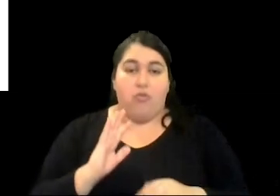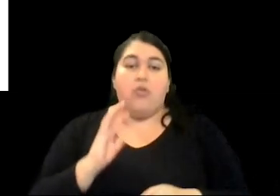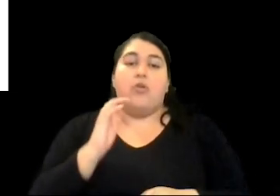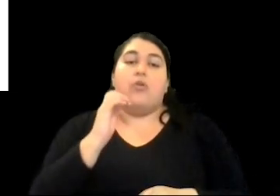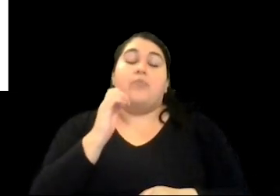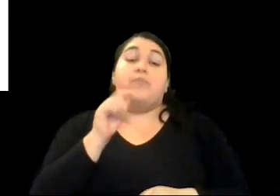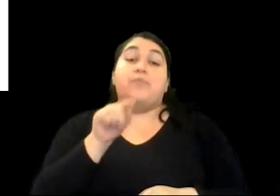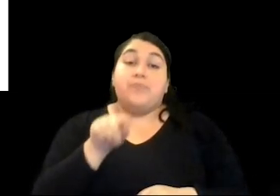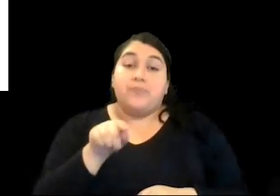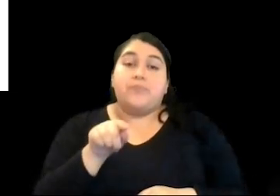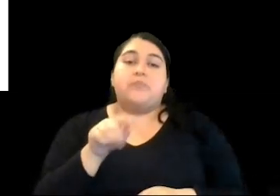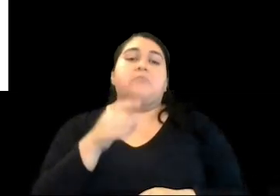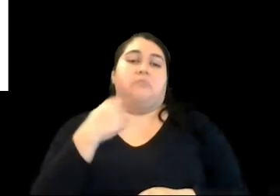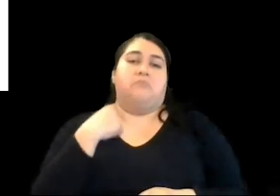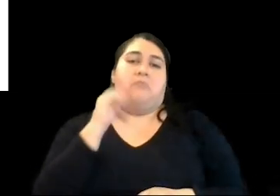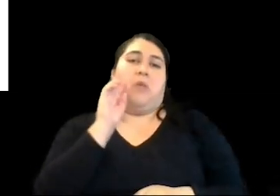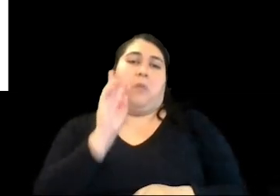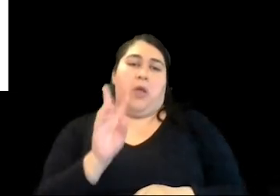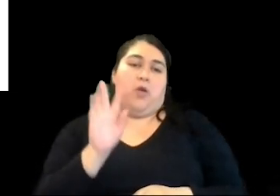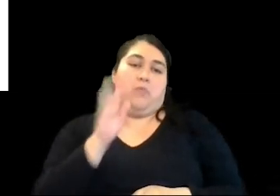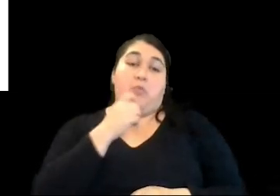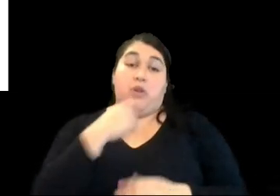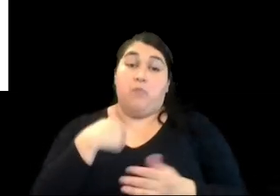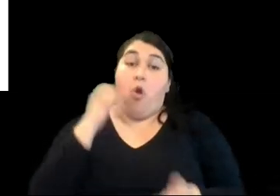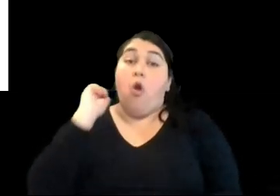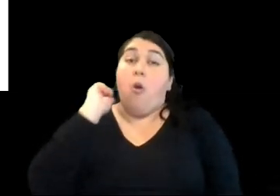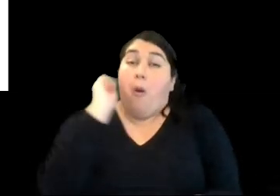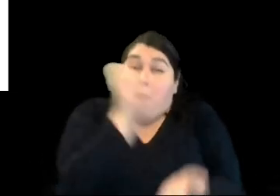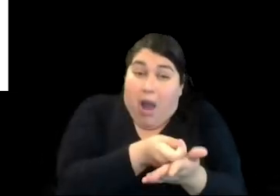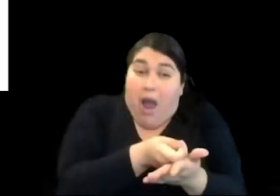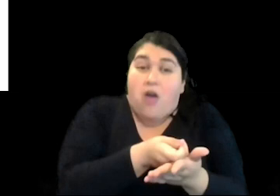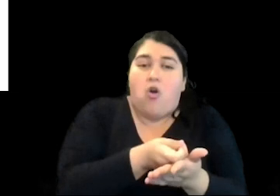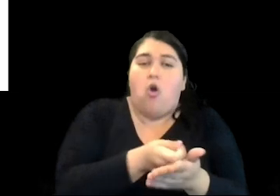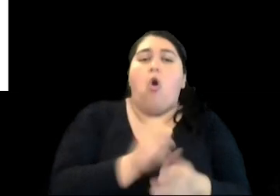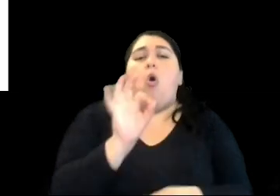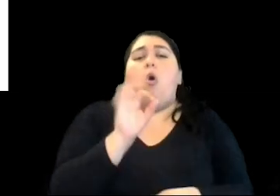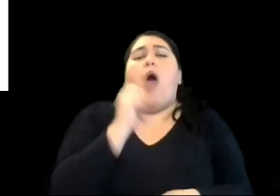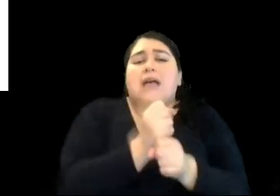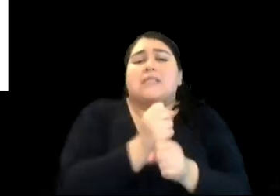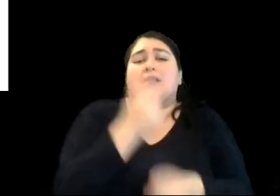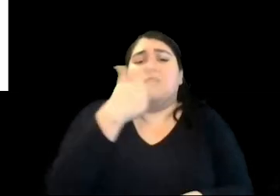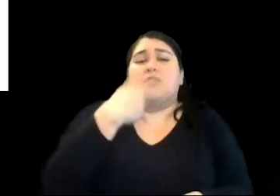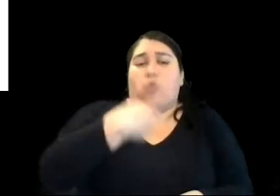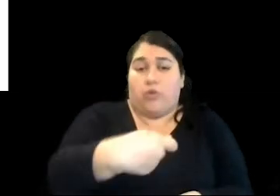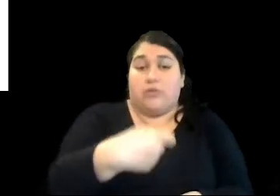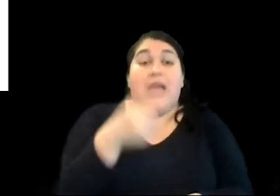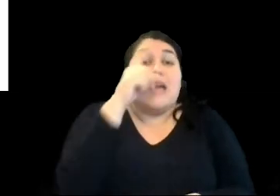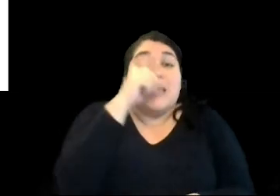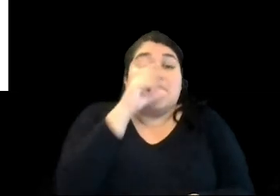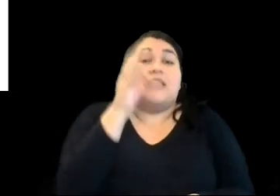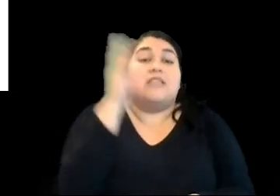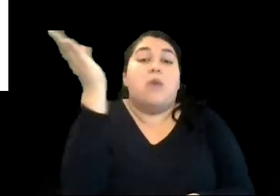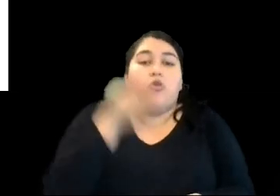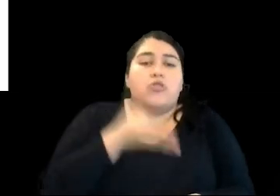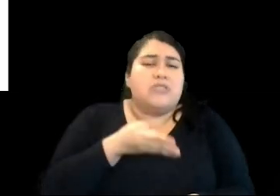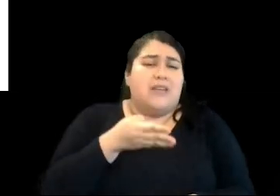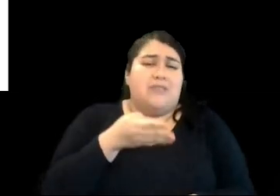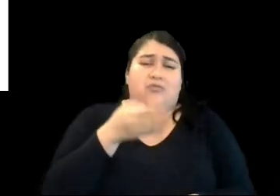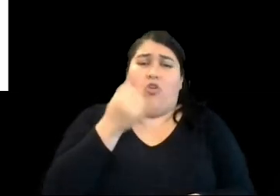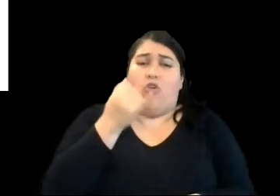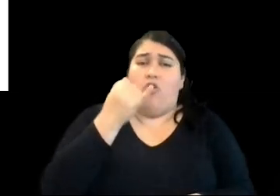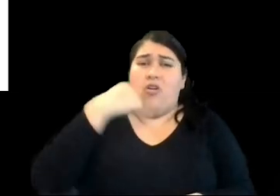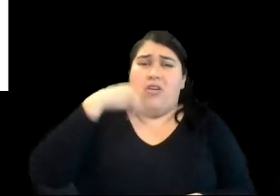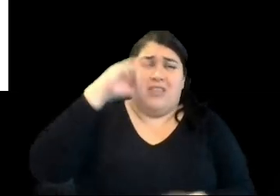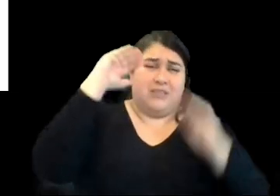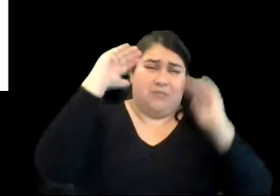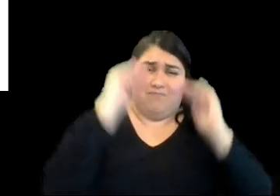análisis, fíjense que el pago contado o en hasta 3 cuotas tiene un 70% de condonación de intereses si pago dentro